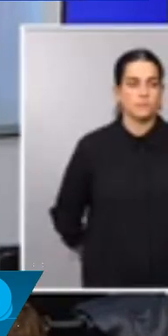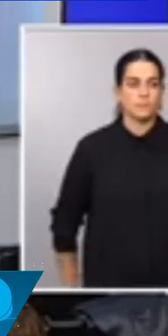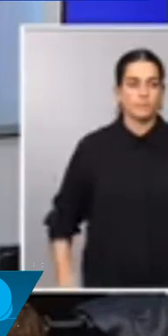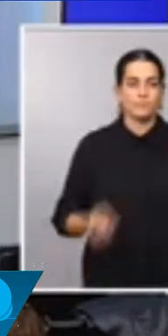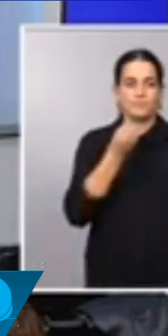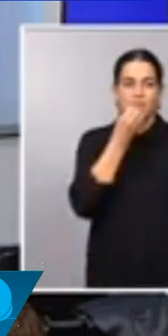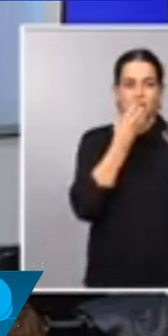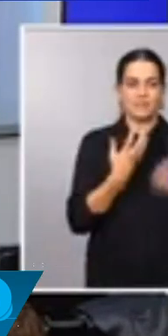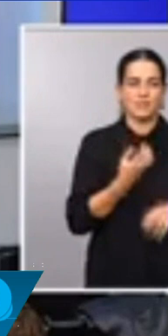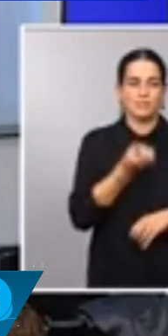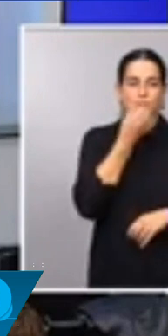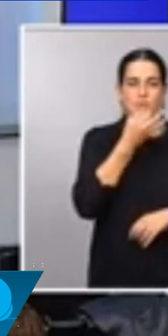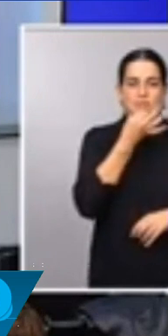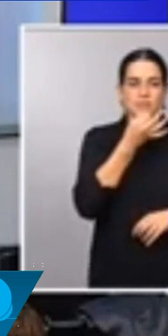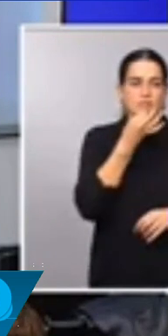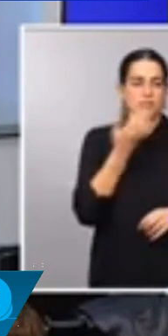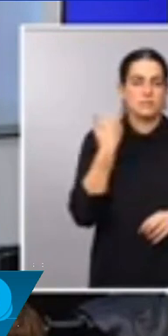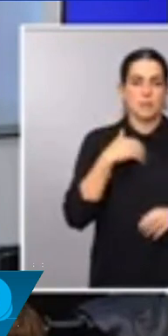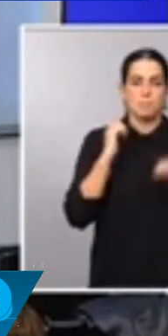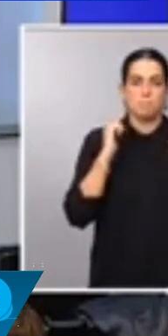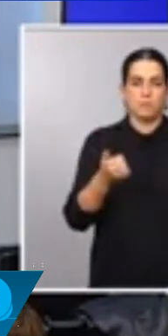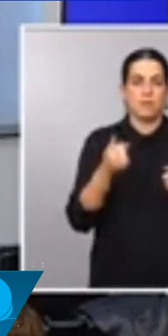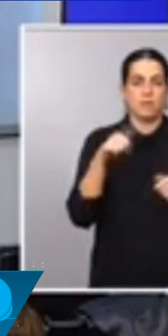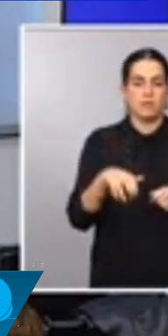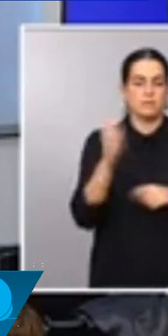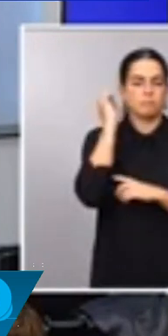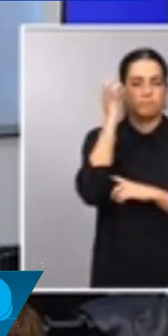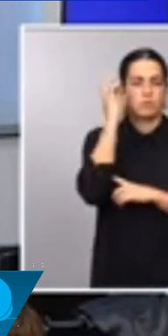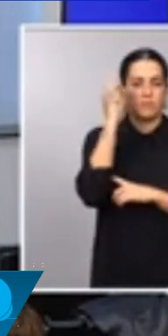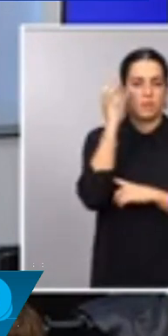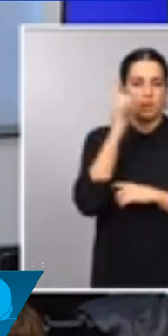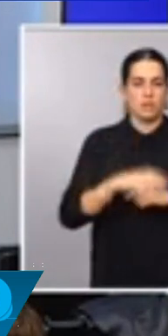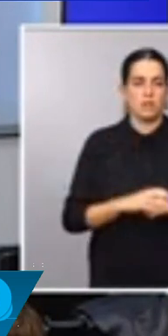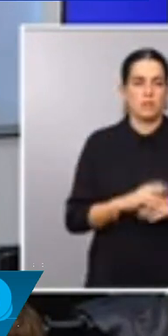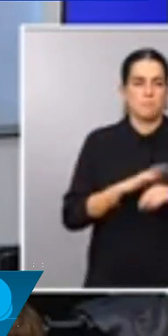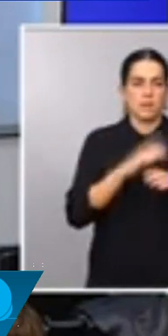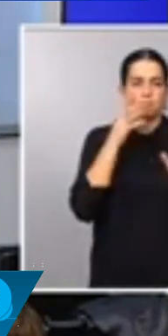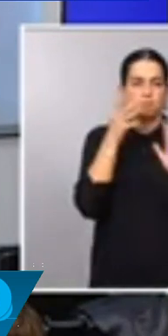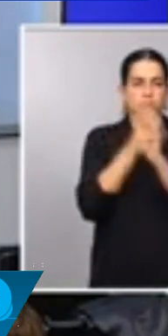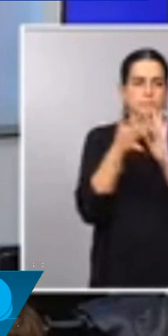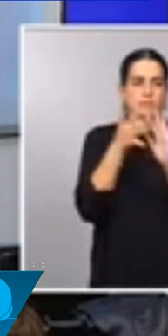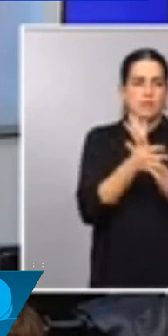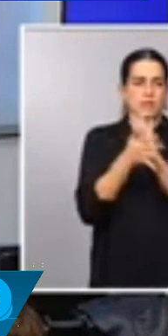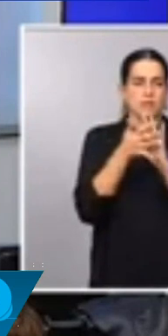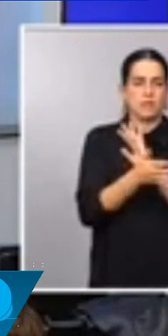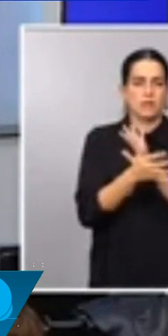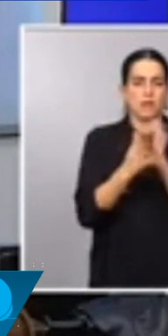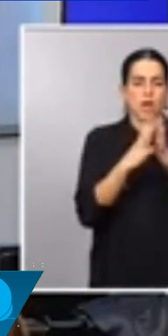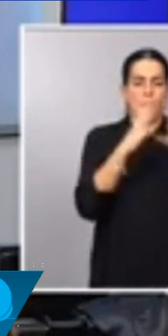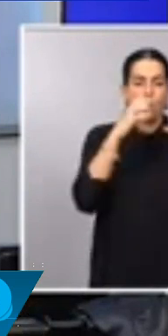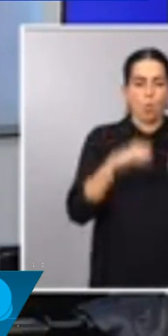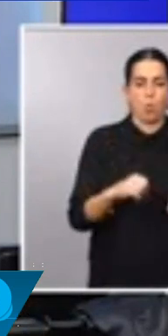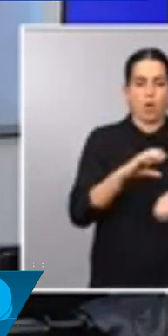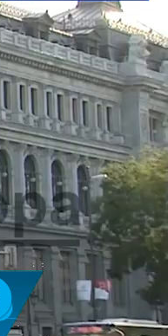en la parte de principal. Si se deja de pagar el principal, obligatoriamente, por normativa europea, tienen que trasladarlo como morosidad a los balances.